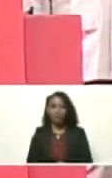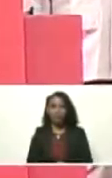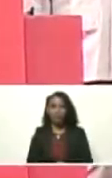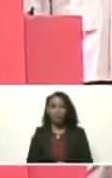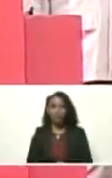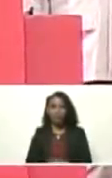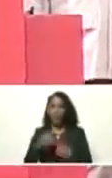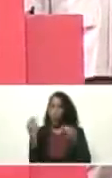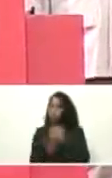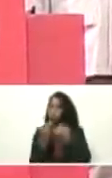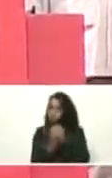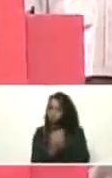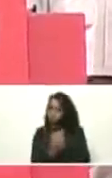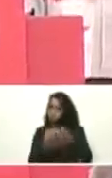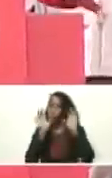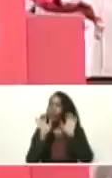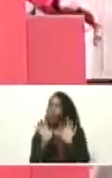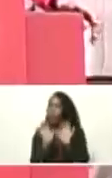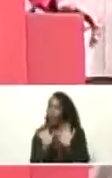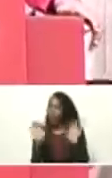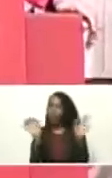Es jodiendo, Conde, es jodiendo, jodiendo.